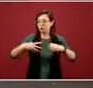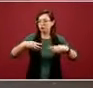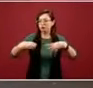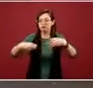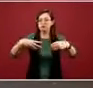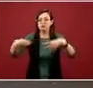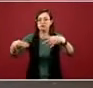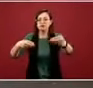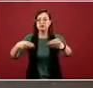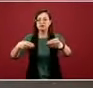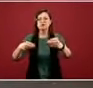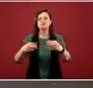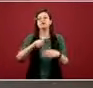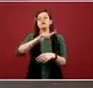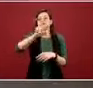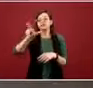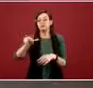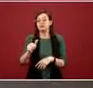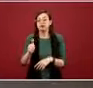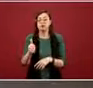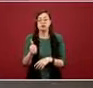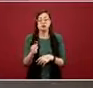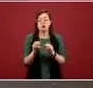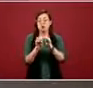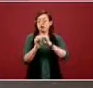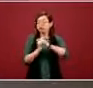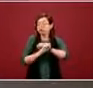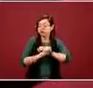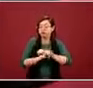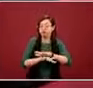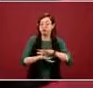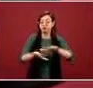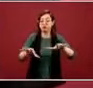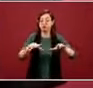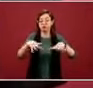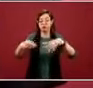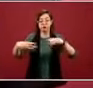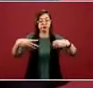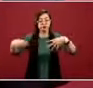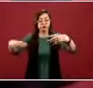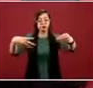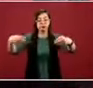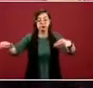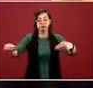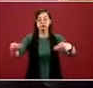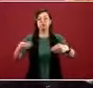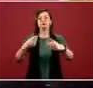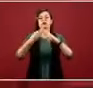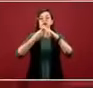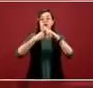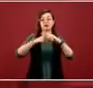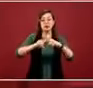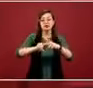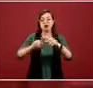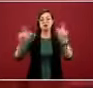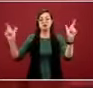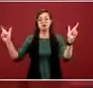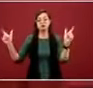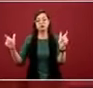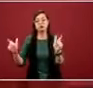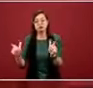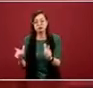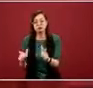un punto de máxima transmisión y eso sí, después de ese punto de máxima transmisión empieza a descender, pero